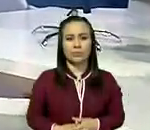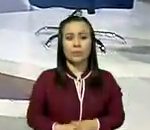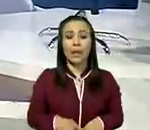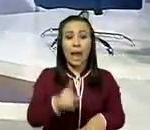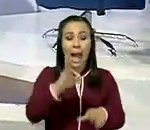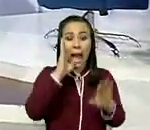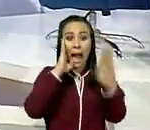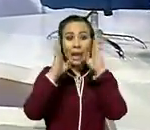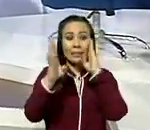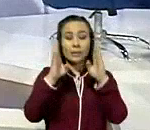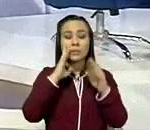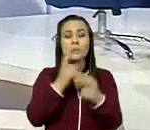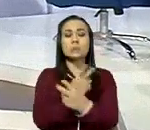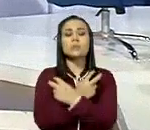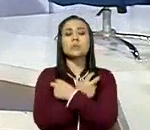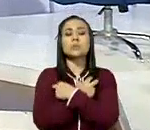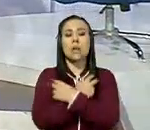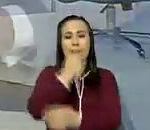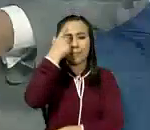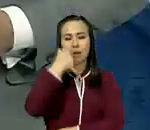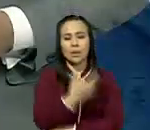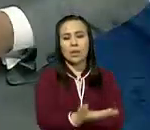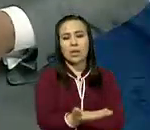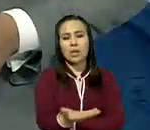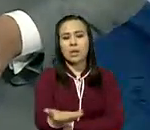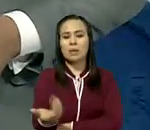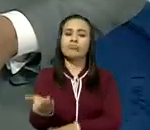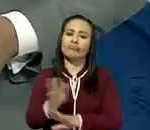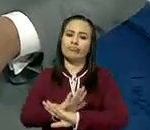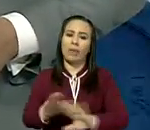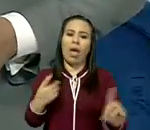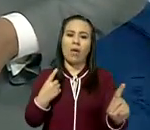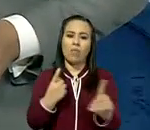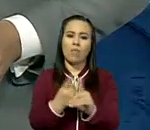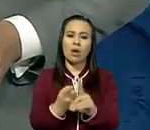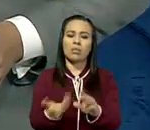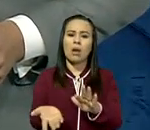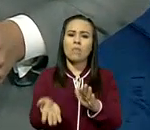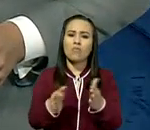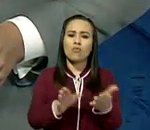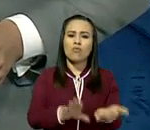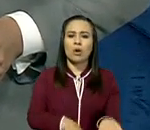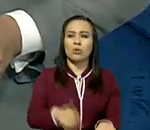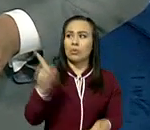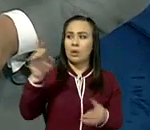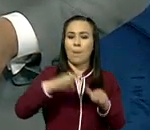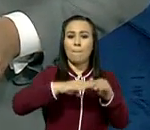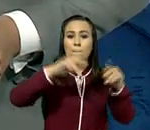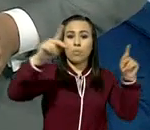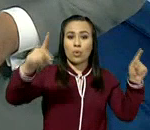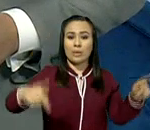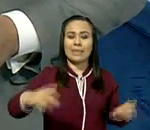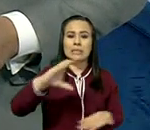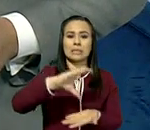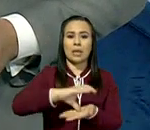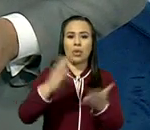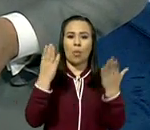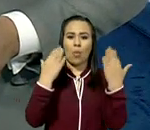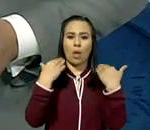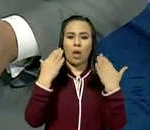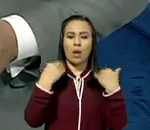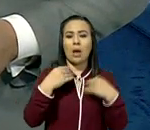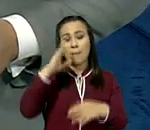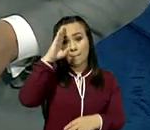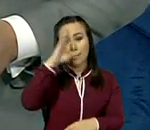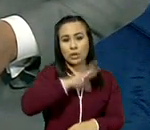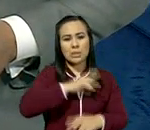Presten atención, el cadáver de un indigente fue localizado en uno de los puentes del centro de Guayaquil. La policía investiga